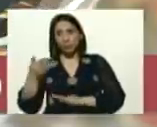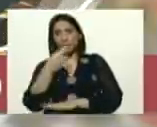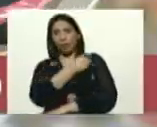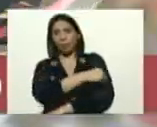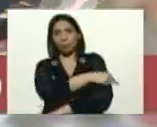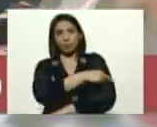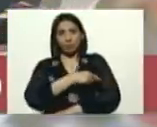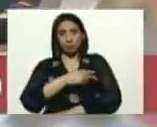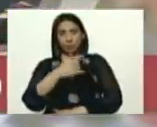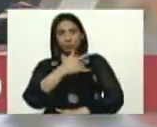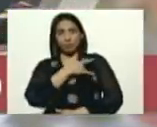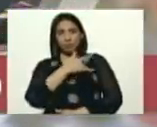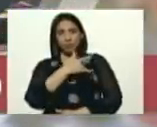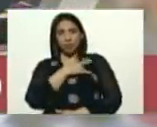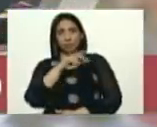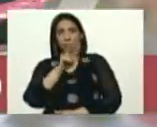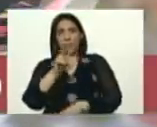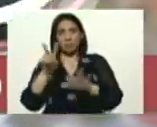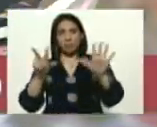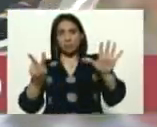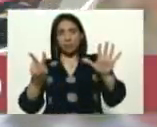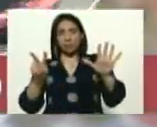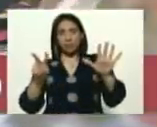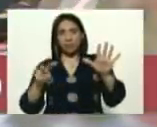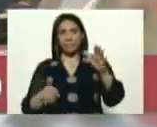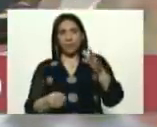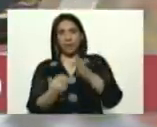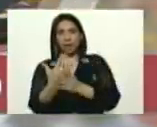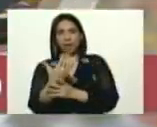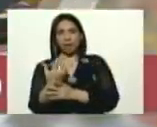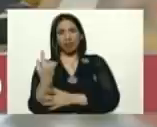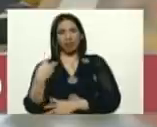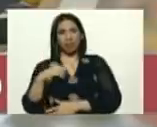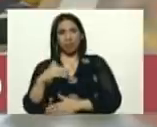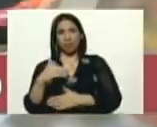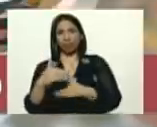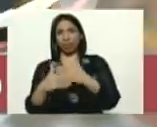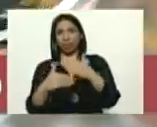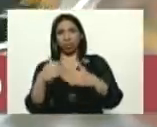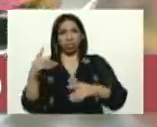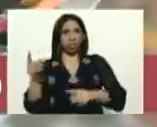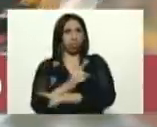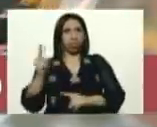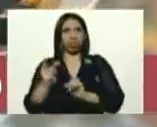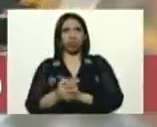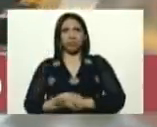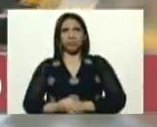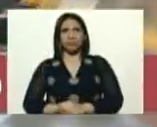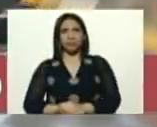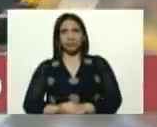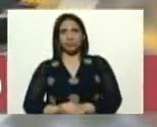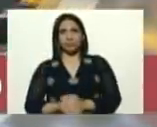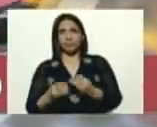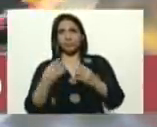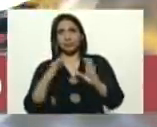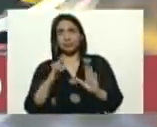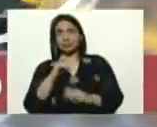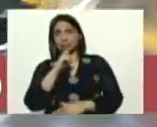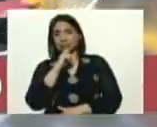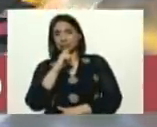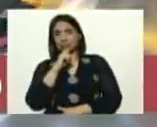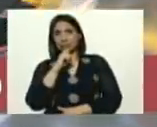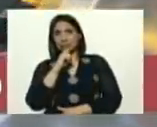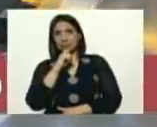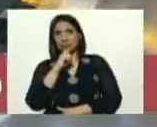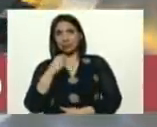universitario el 27 de mayo. Tuvo una evolución muy, muy rápida. Y bueno, se complicó con una